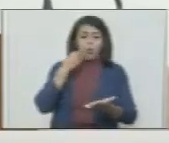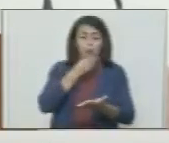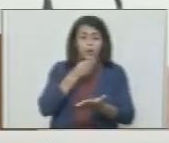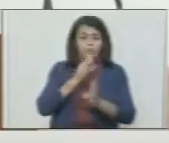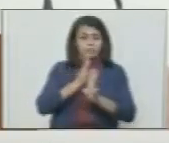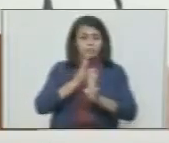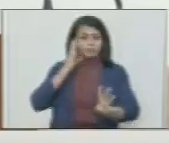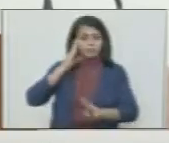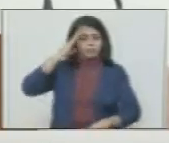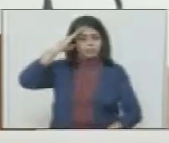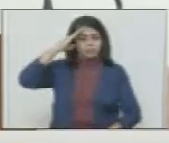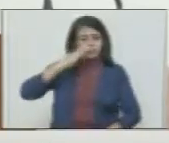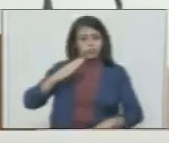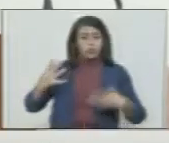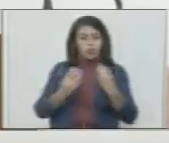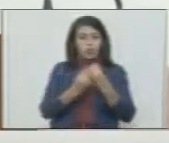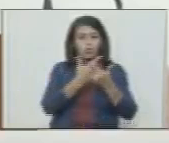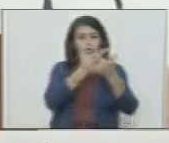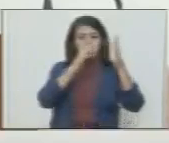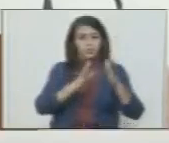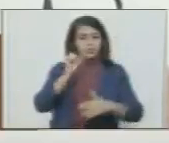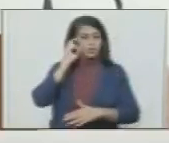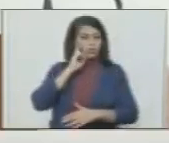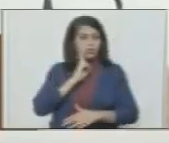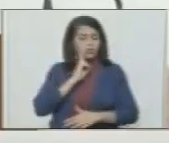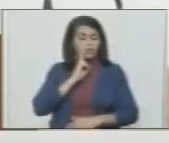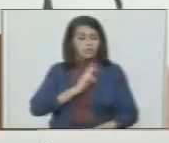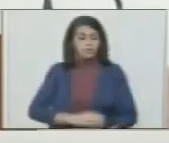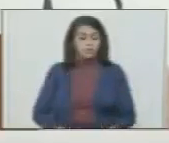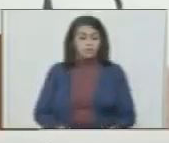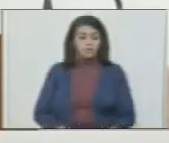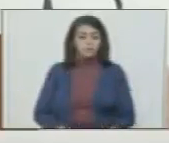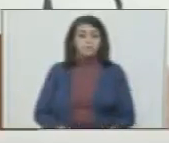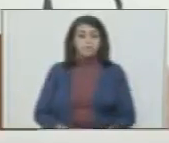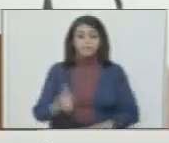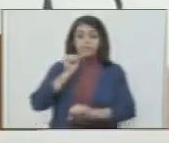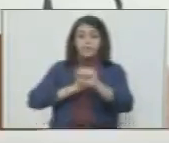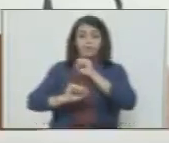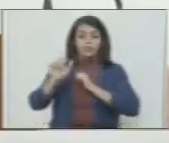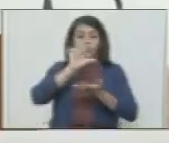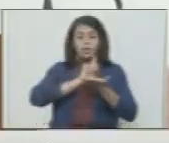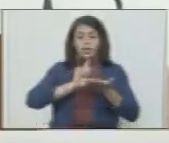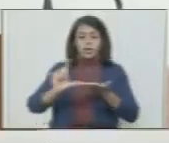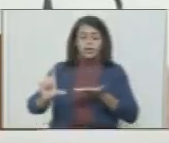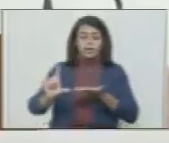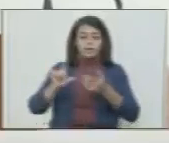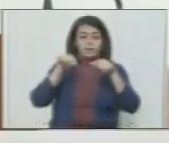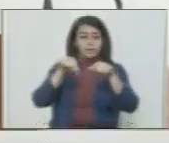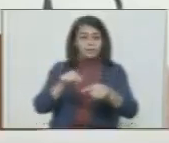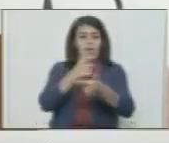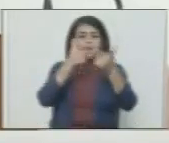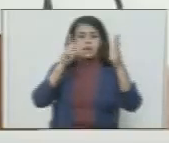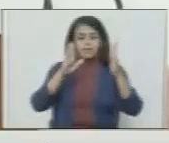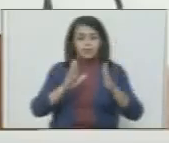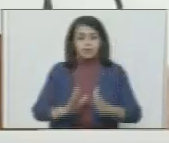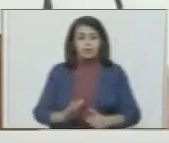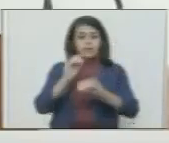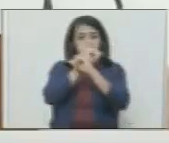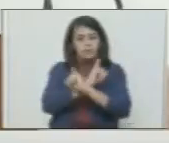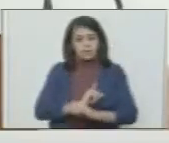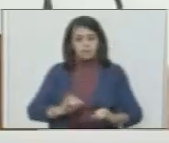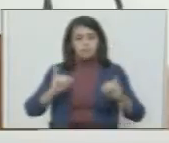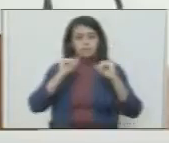joven en las filas patriotas junto al libertador Simón Bolívar, siendo un defensor leal a la causa